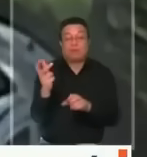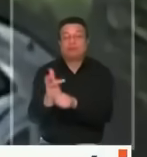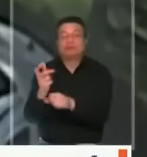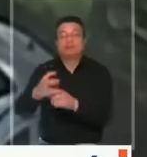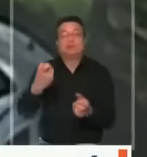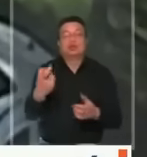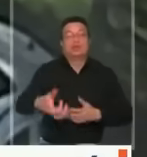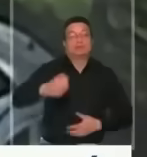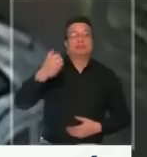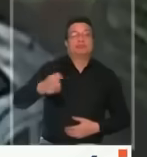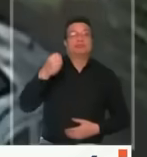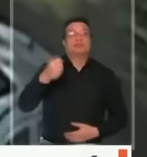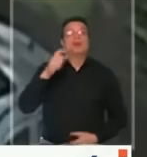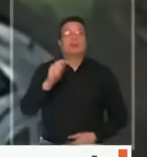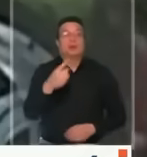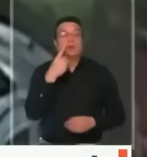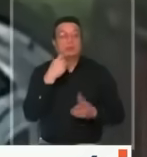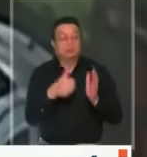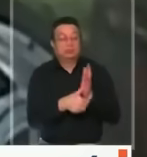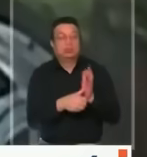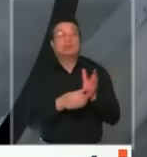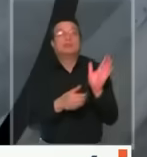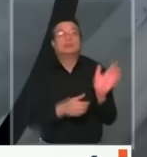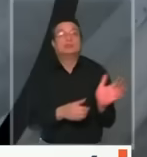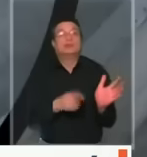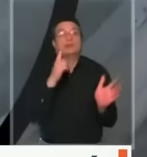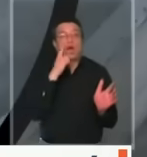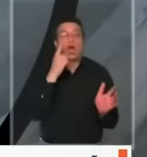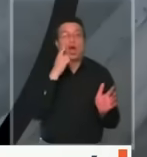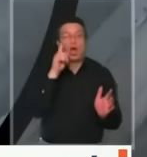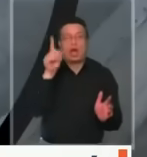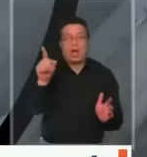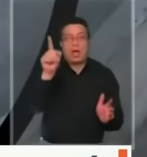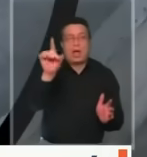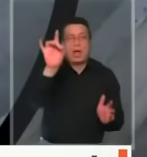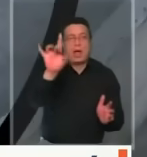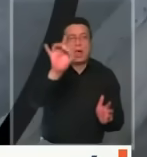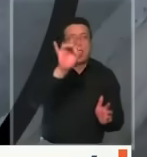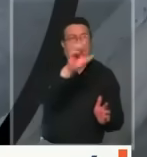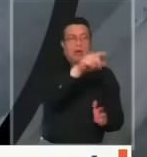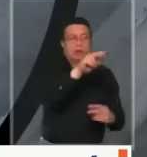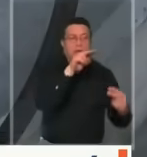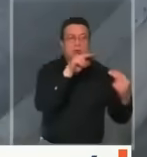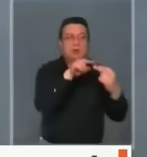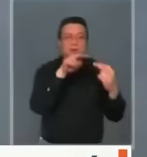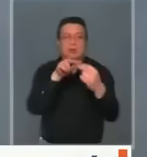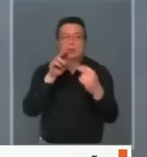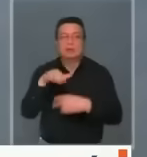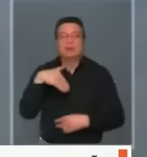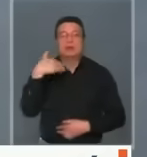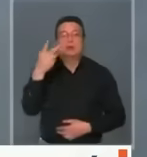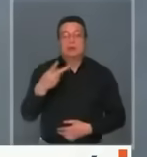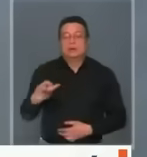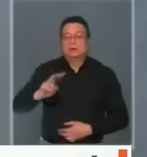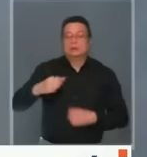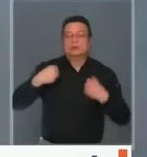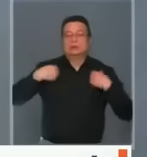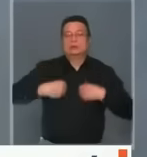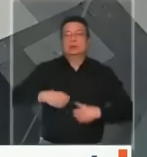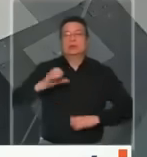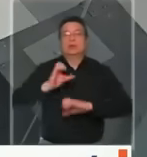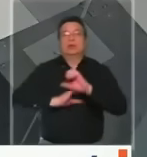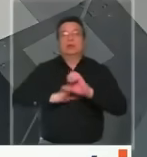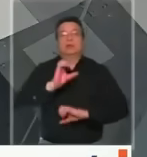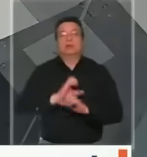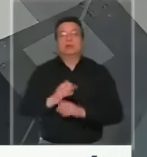visitas previas, la entrega de credenciales, ir a conocer a cada una de sus víctimas a las que días más tarde, caracterizados como empleados de una empresa de